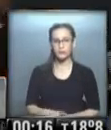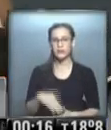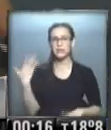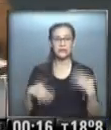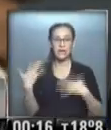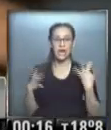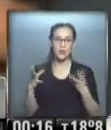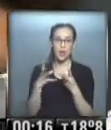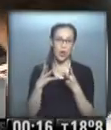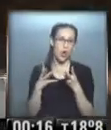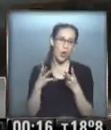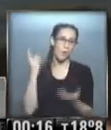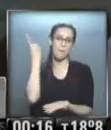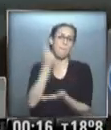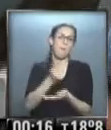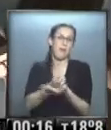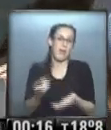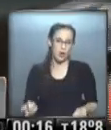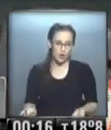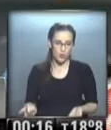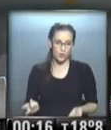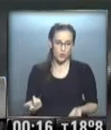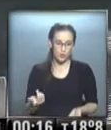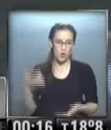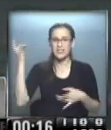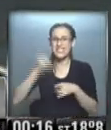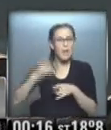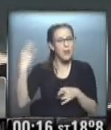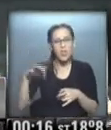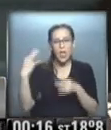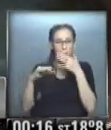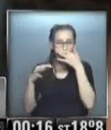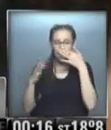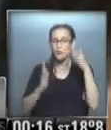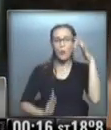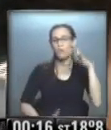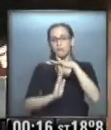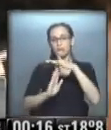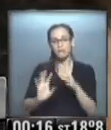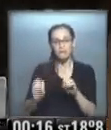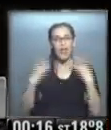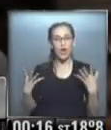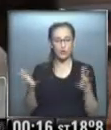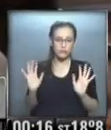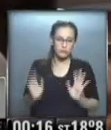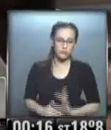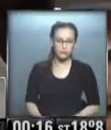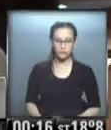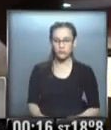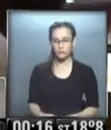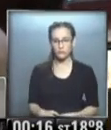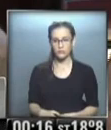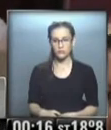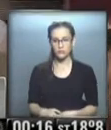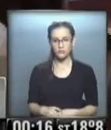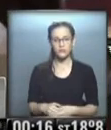grupo. Uno tiene que dar el máximo siempre, no importa si estamos clasificados o no. Y bueno, espero poder hacerlo mejor. Seguir puliendo